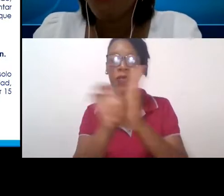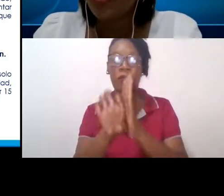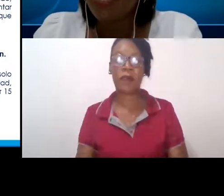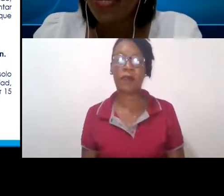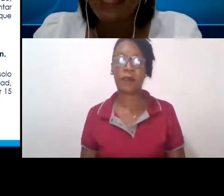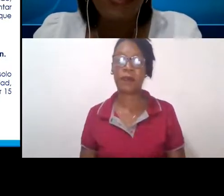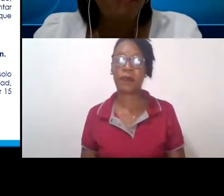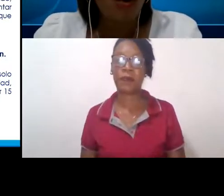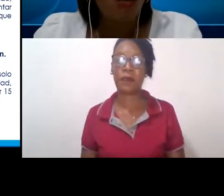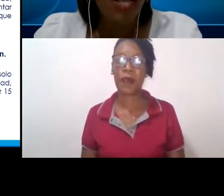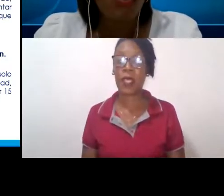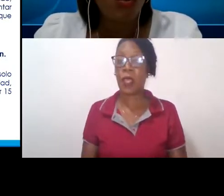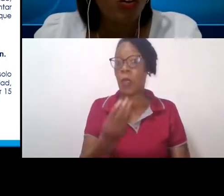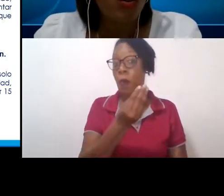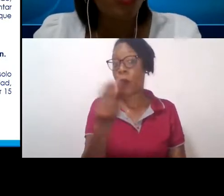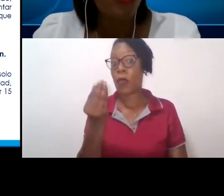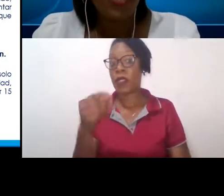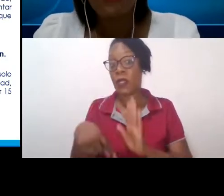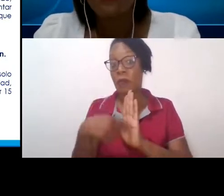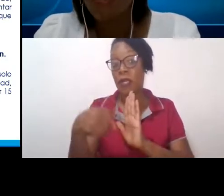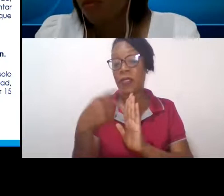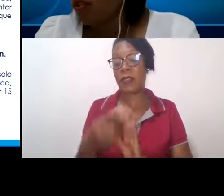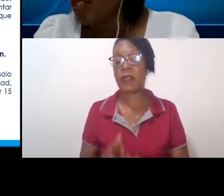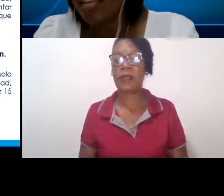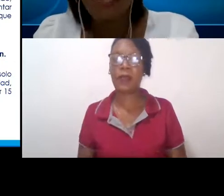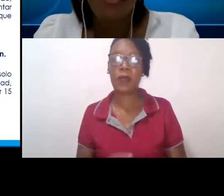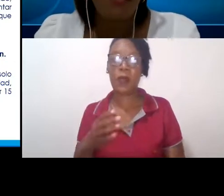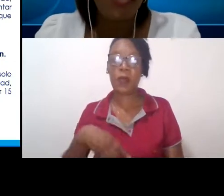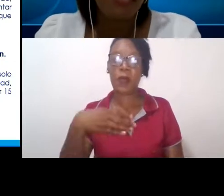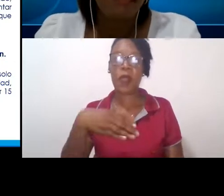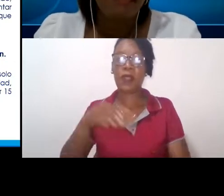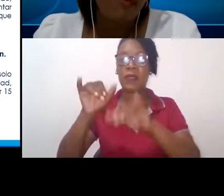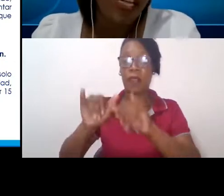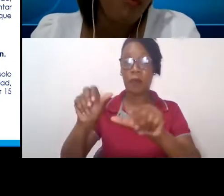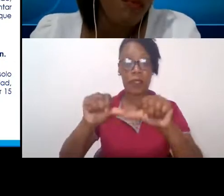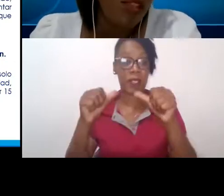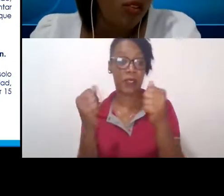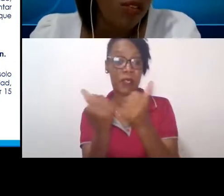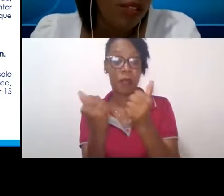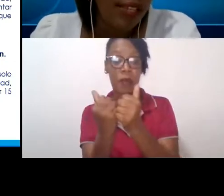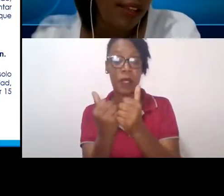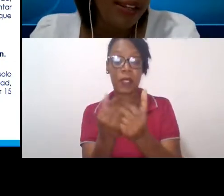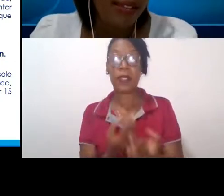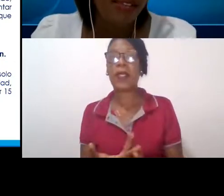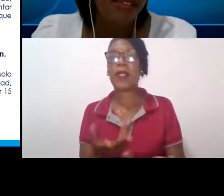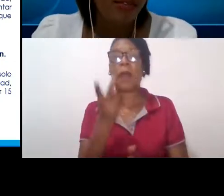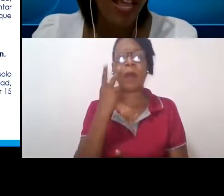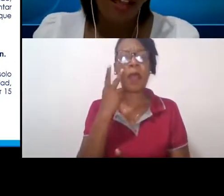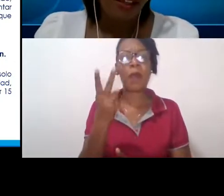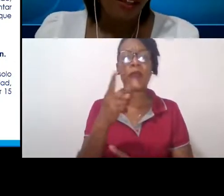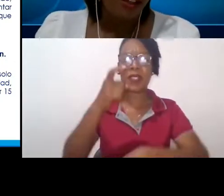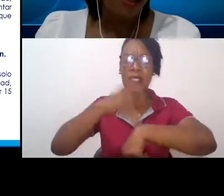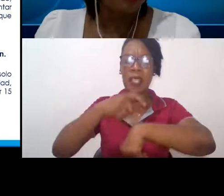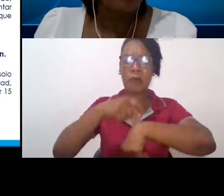Entonces, muchas veces cuando estamos en las aulas, vienen momentos de crisis. O